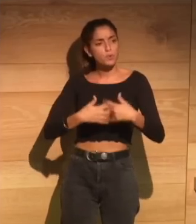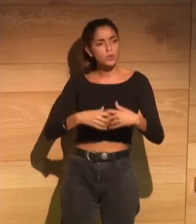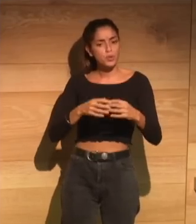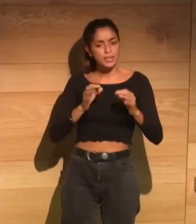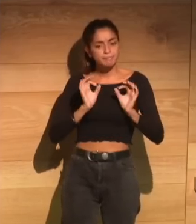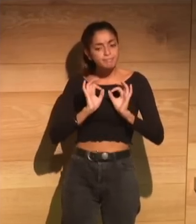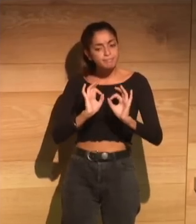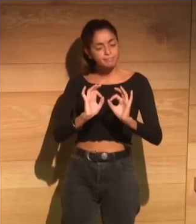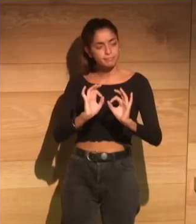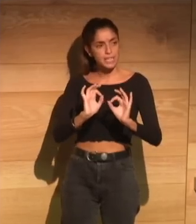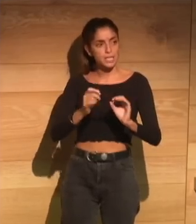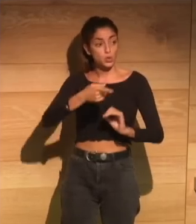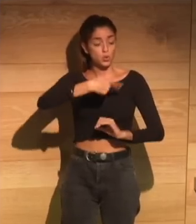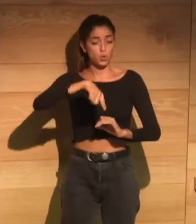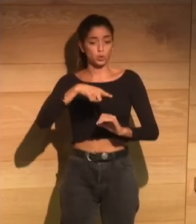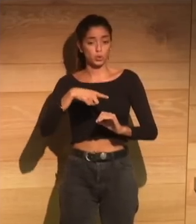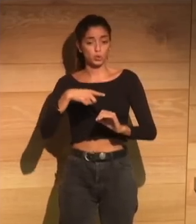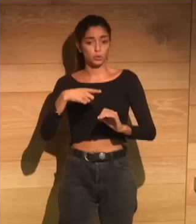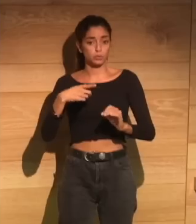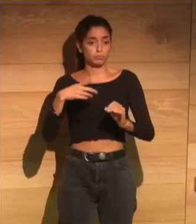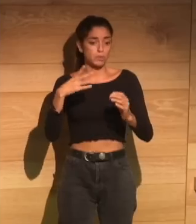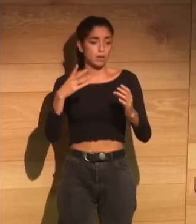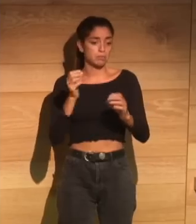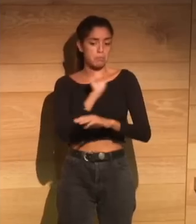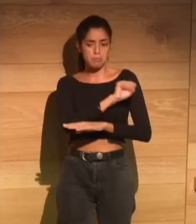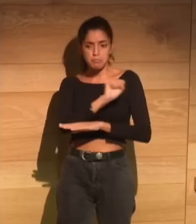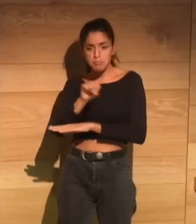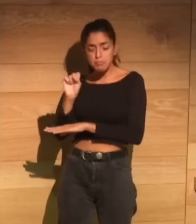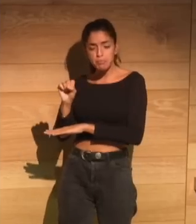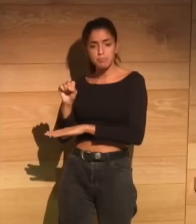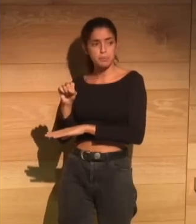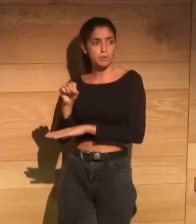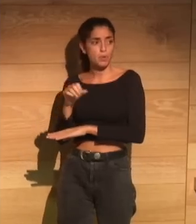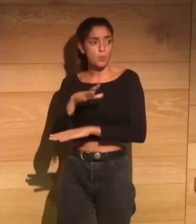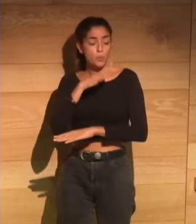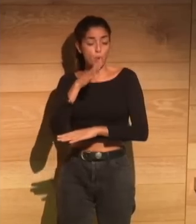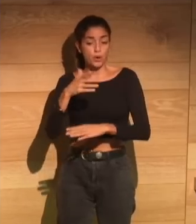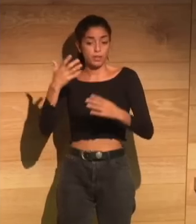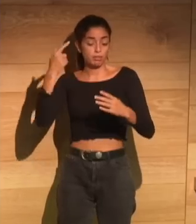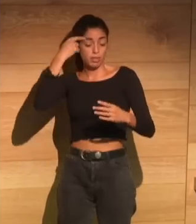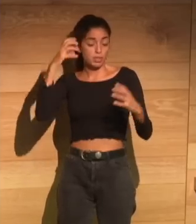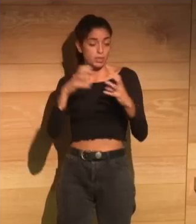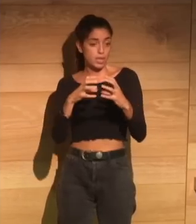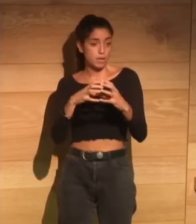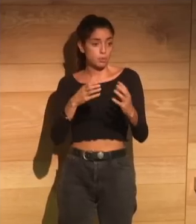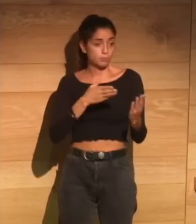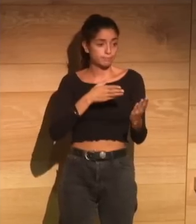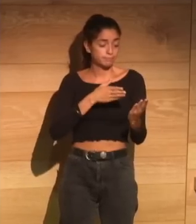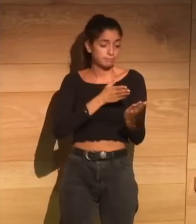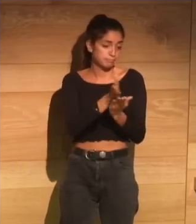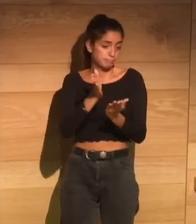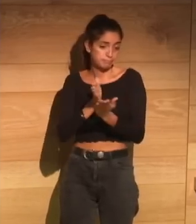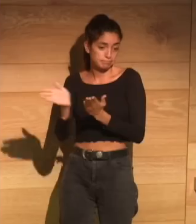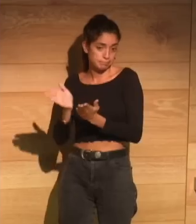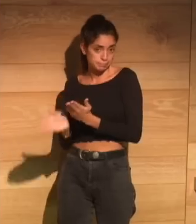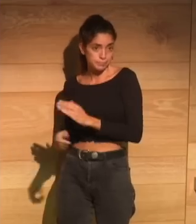somos capaces de ignorar todo aquello que está negro entre medias porque nuestro cerebro toma atajos. Y esto es lo que cambia, esto es lo que hace posible el